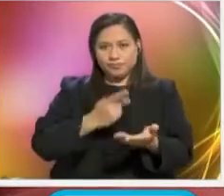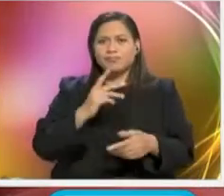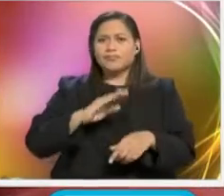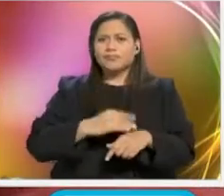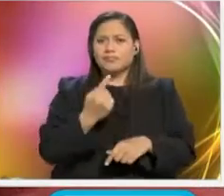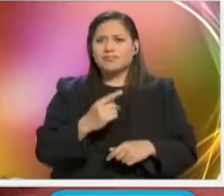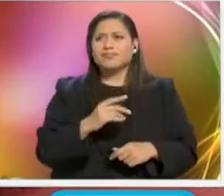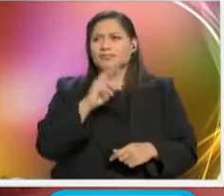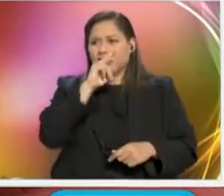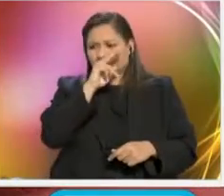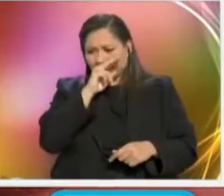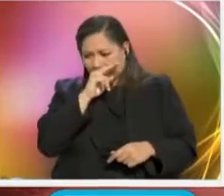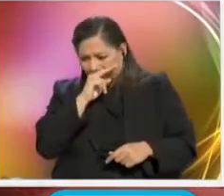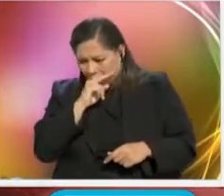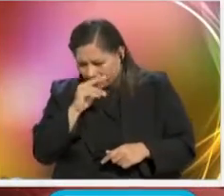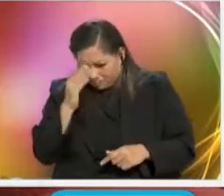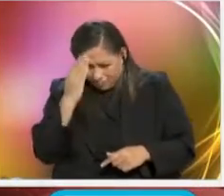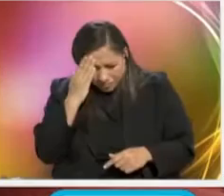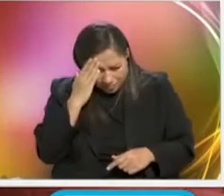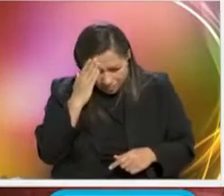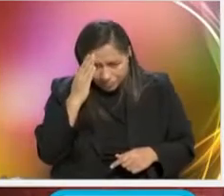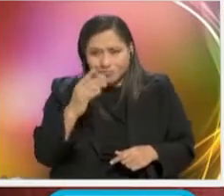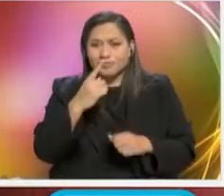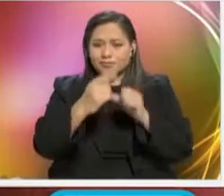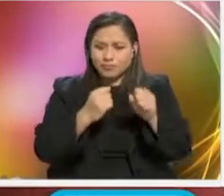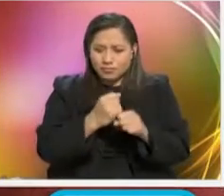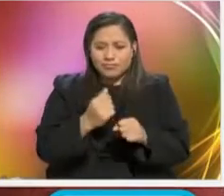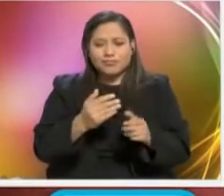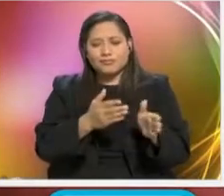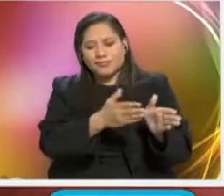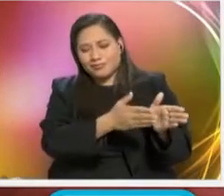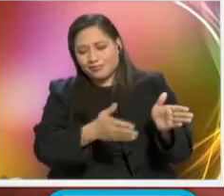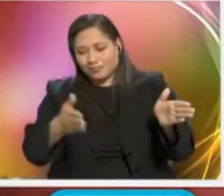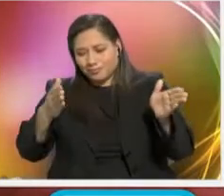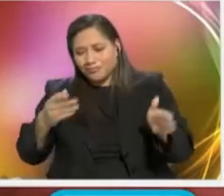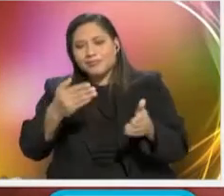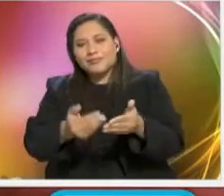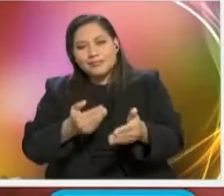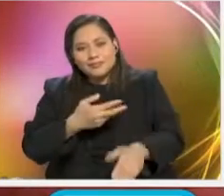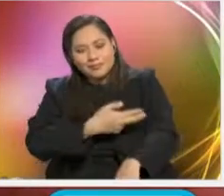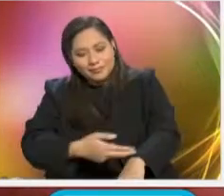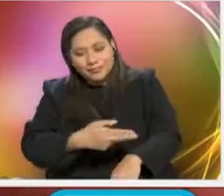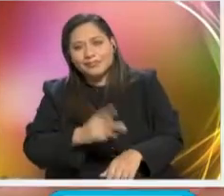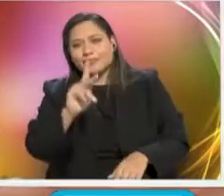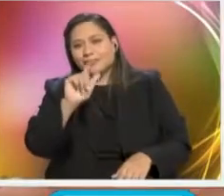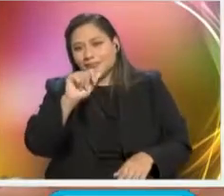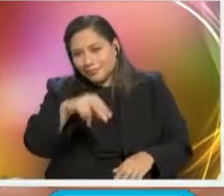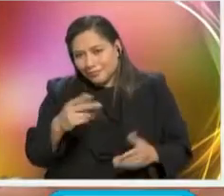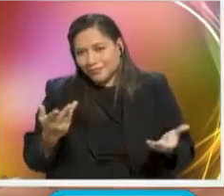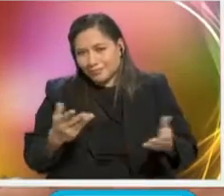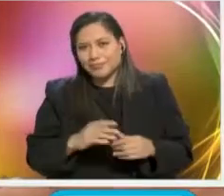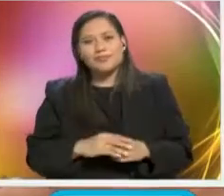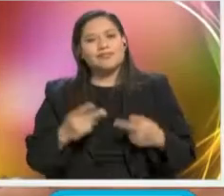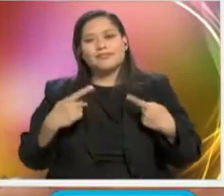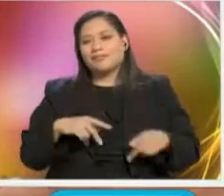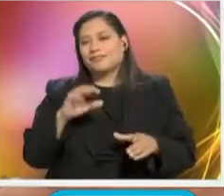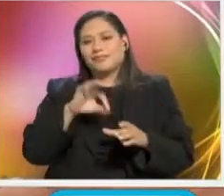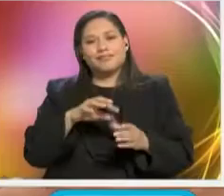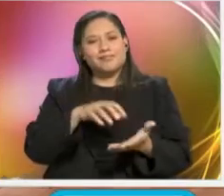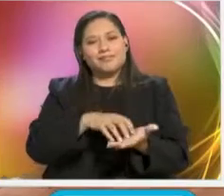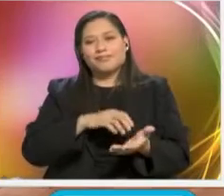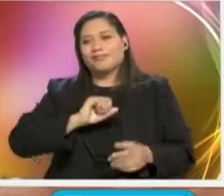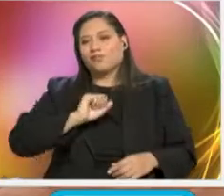qué pánico si esto tuvieron un año para planearlo? Ay, Alberto. Porque no lo planean, porque mucha gente no Exactamente. ahorra,